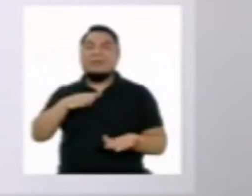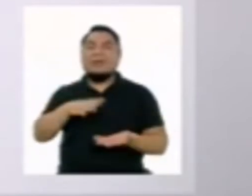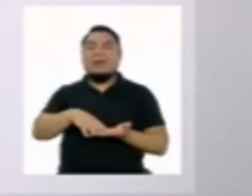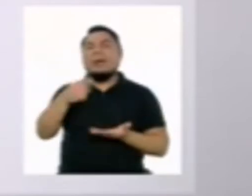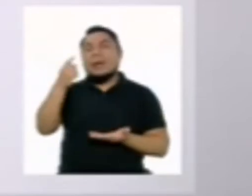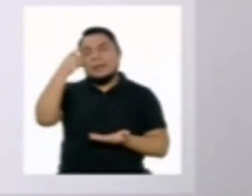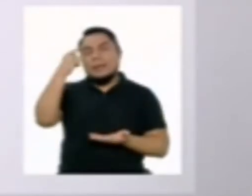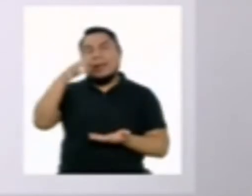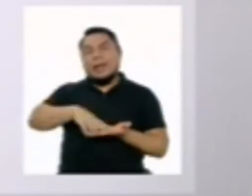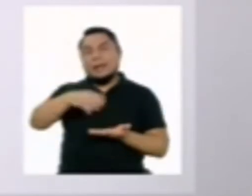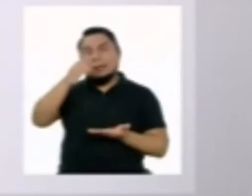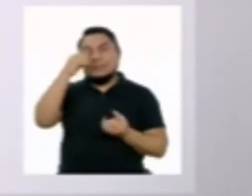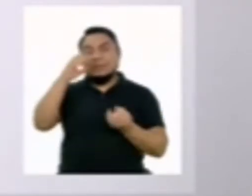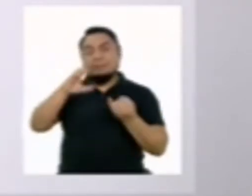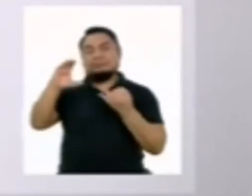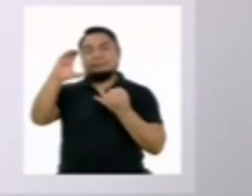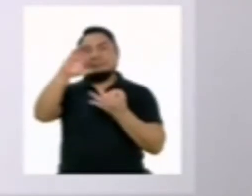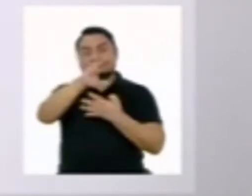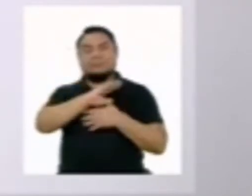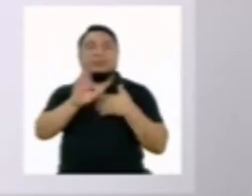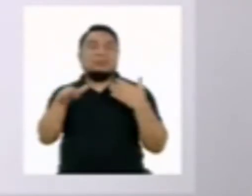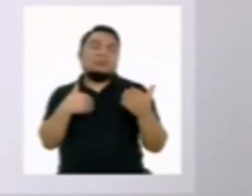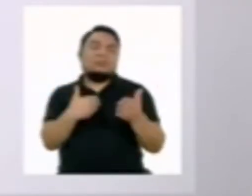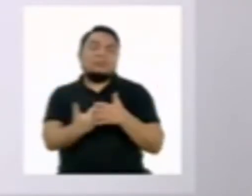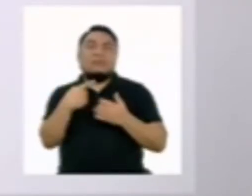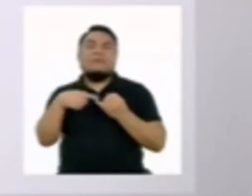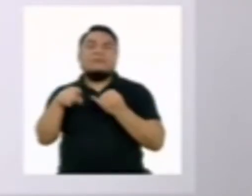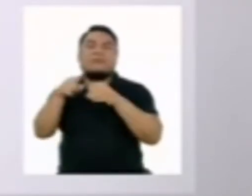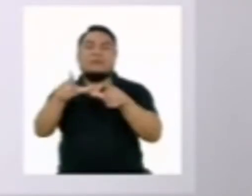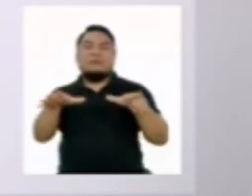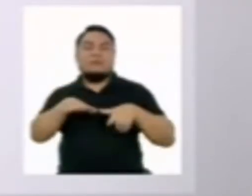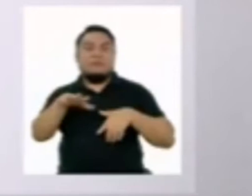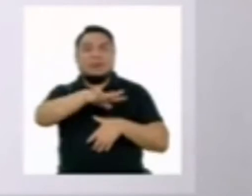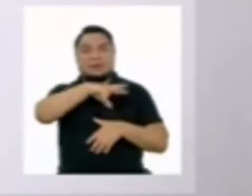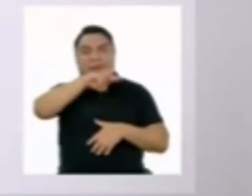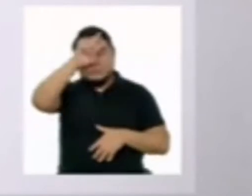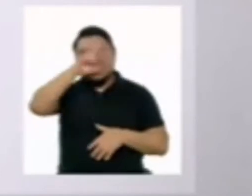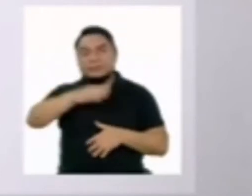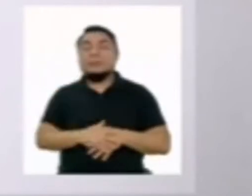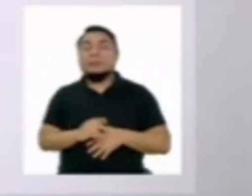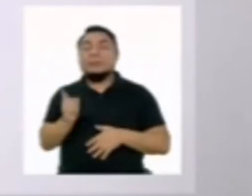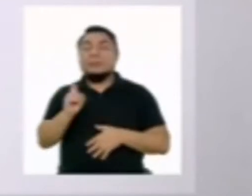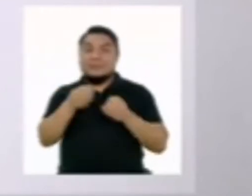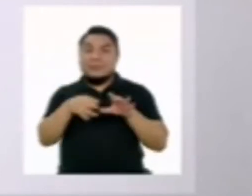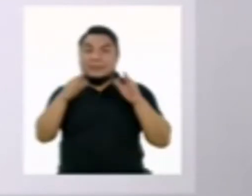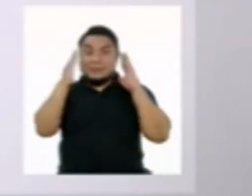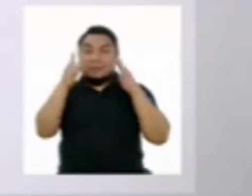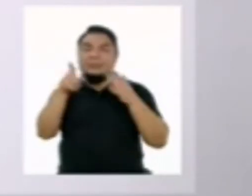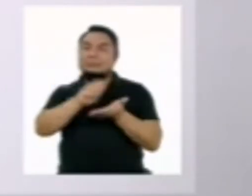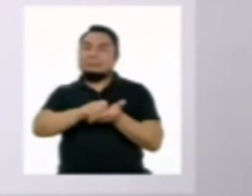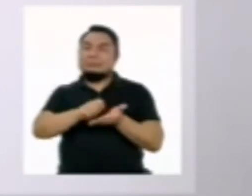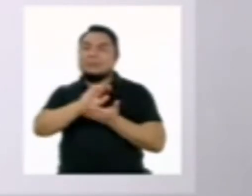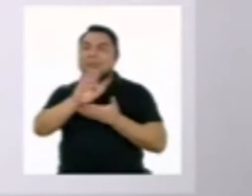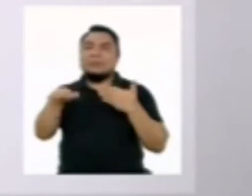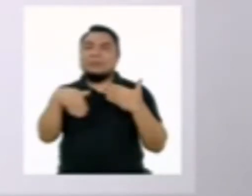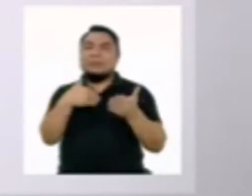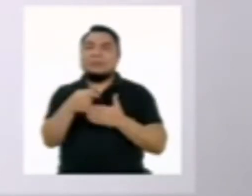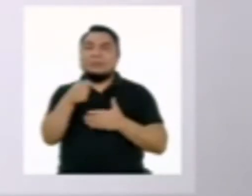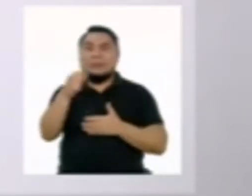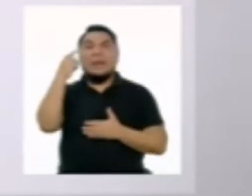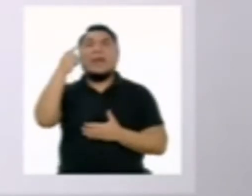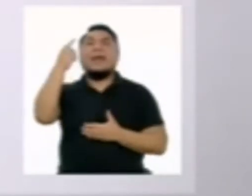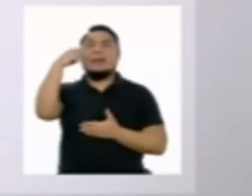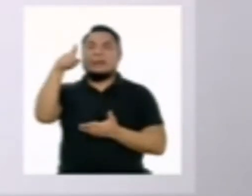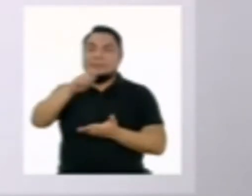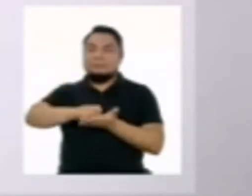las características y potencialidades de la biodiversidad del Perú. No pierdas la atención y toma nota de todo lo que te